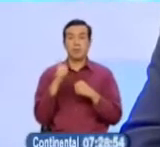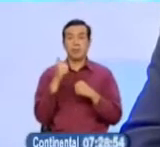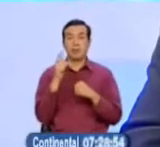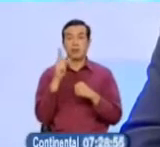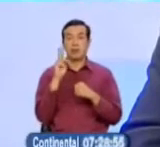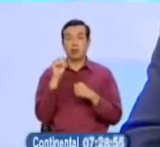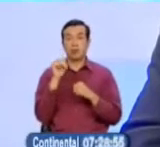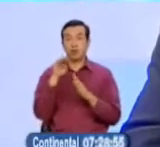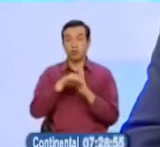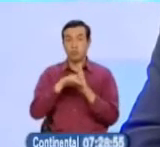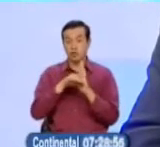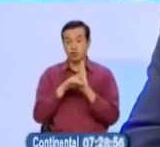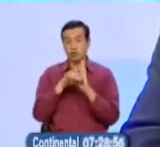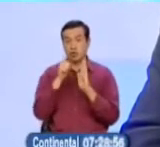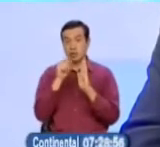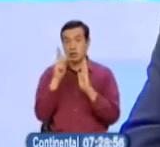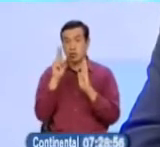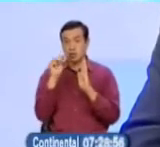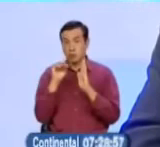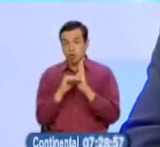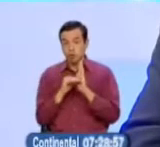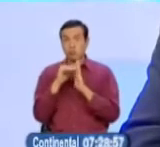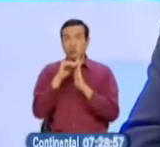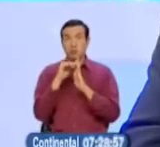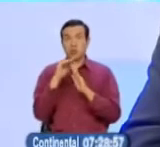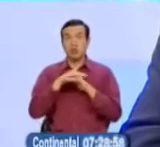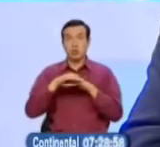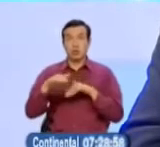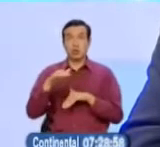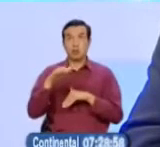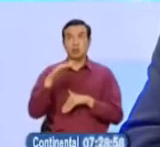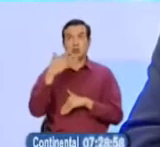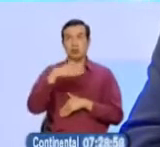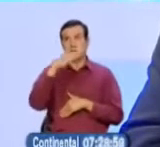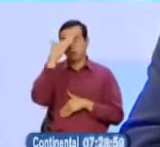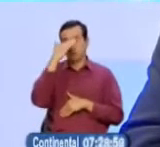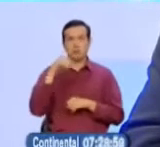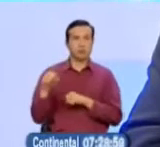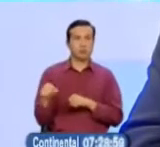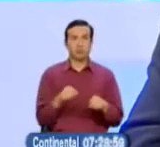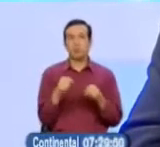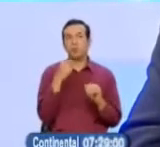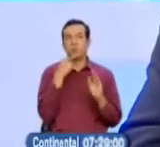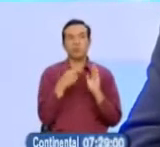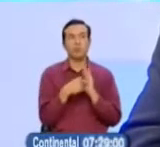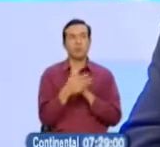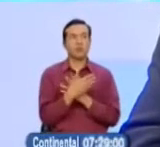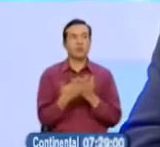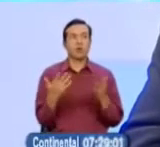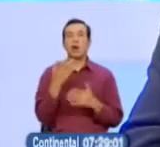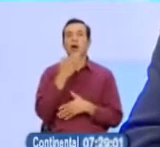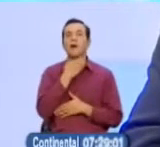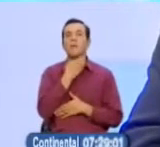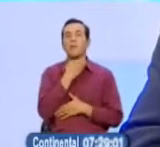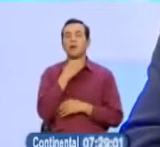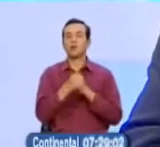kilómetros de profundidad, ¿no? Y lo que, por ejemplo, lo que sabemos es que sismos como el de Ambato,